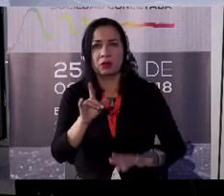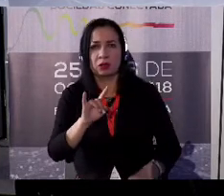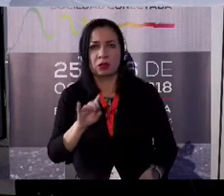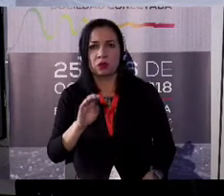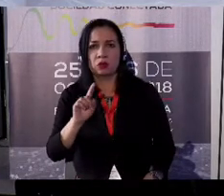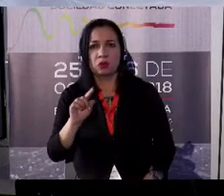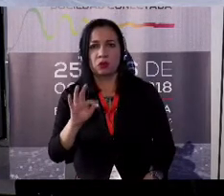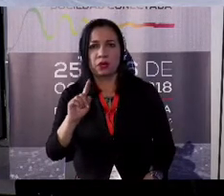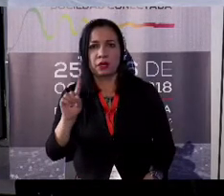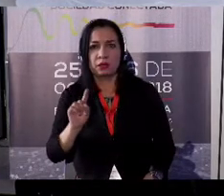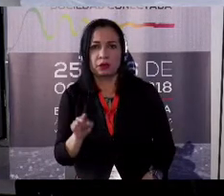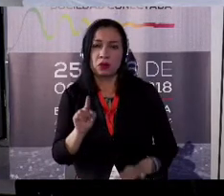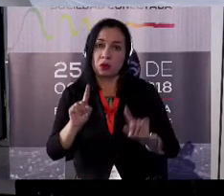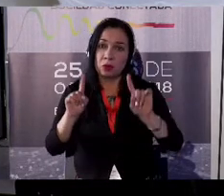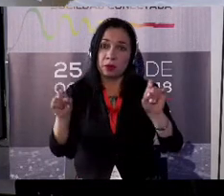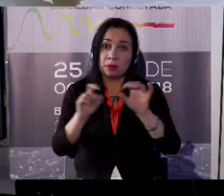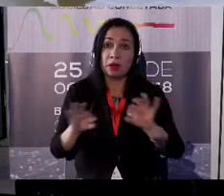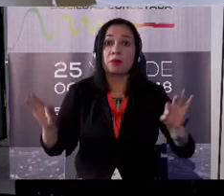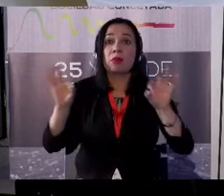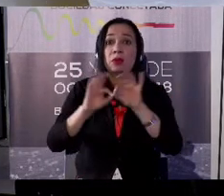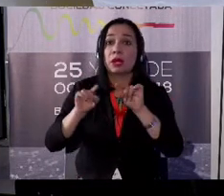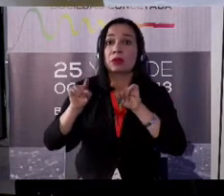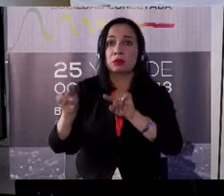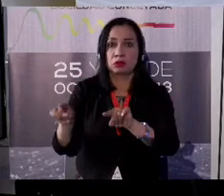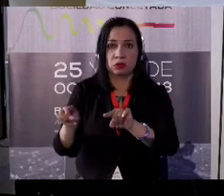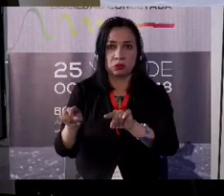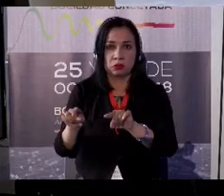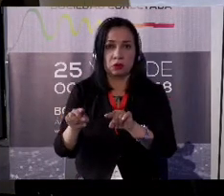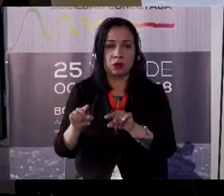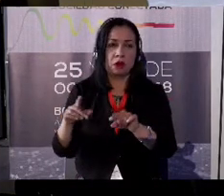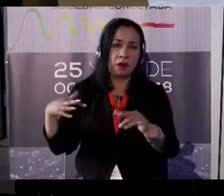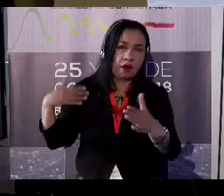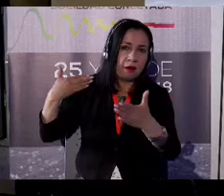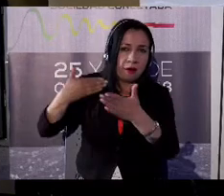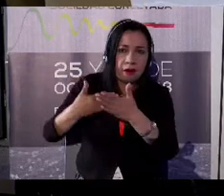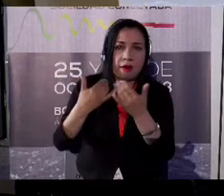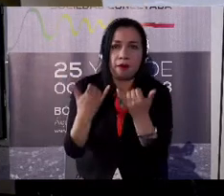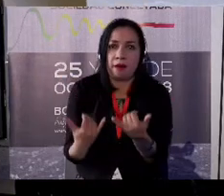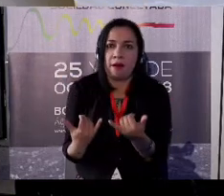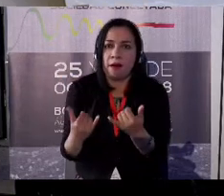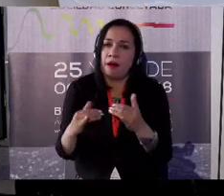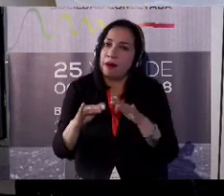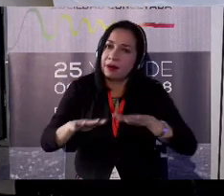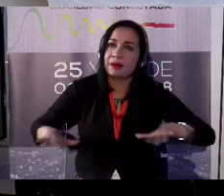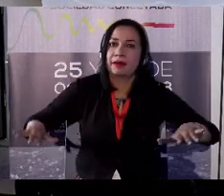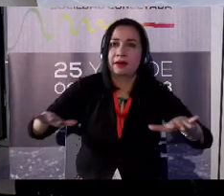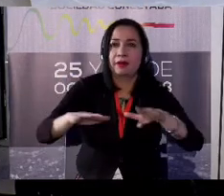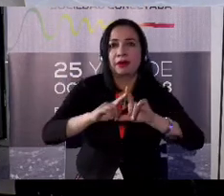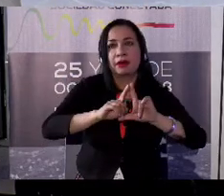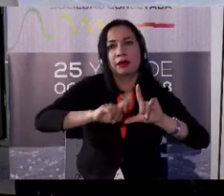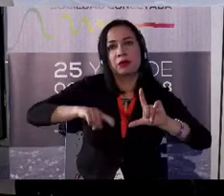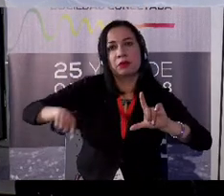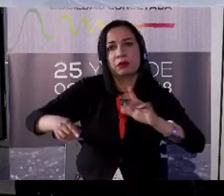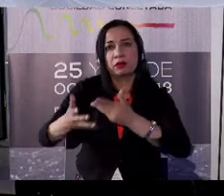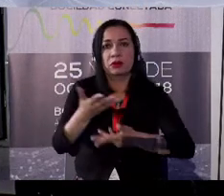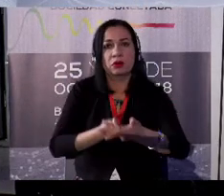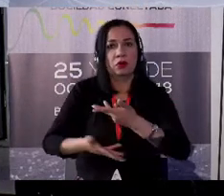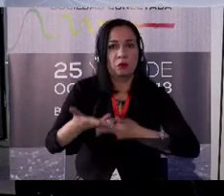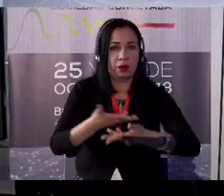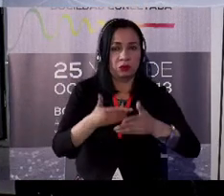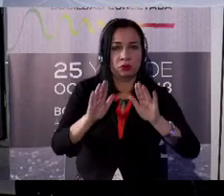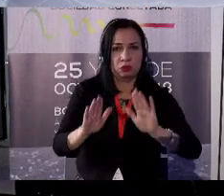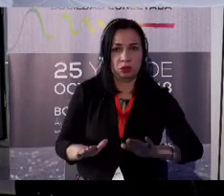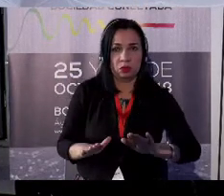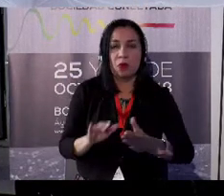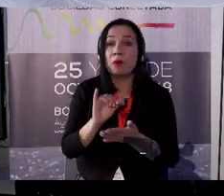Un tema que se vuelve muy importante en los últimos años, compartir espectro y cómo trata la subasta